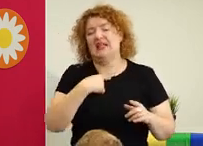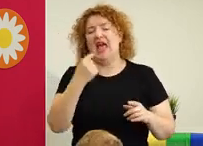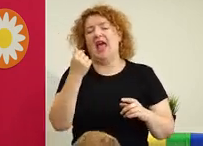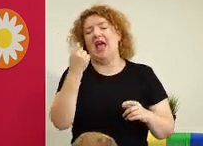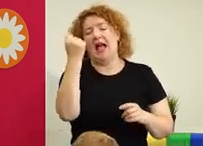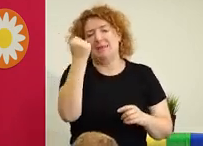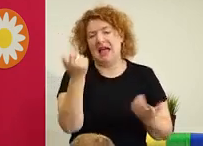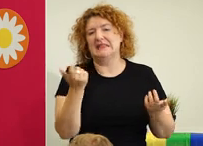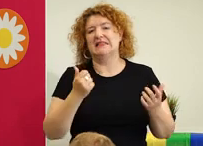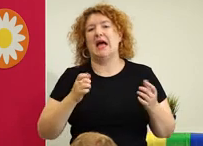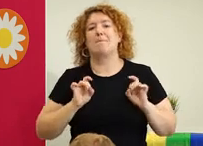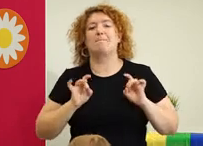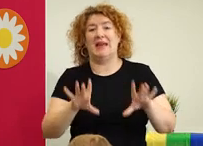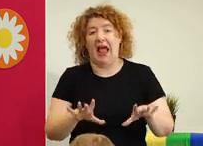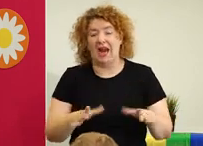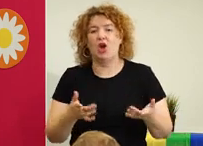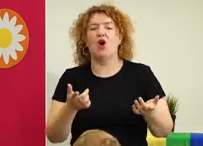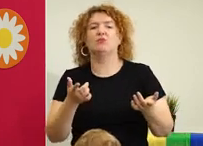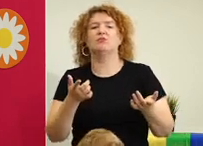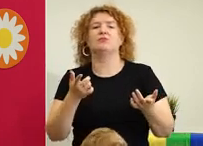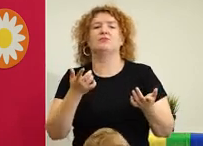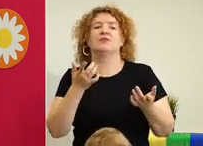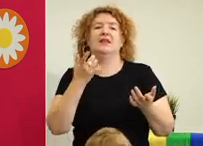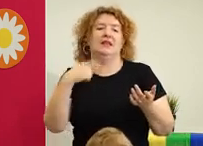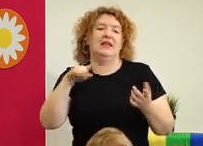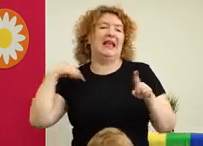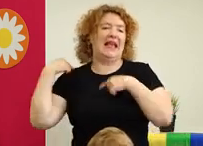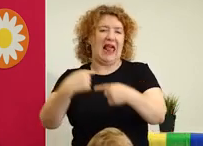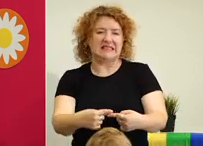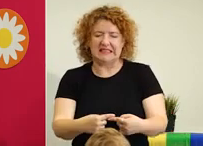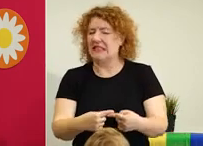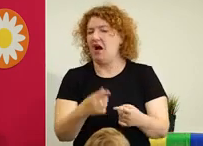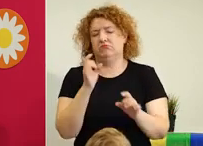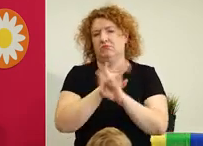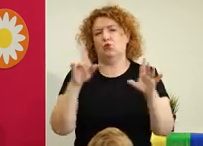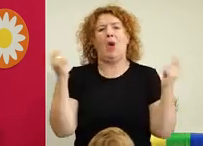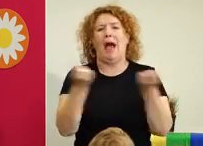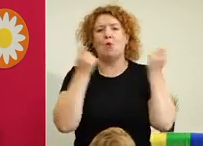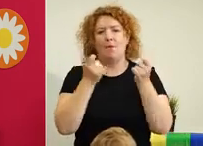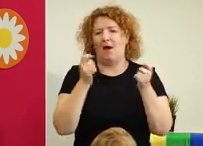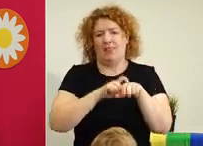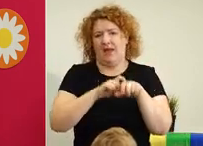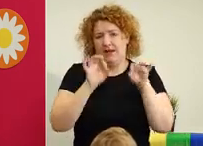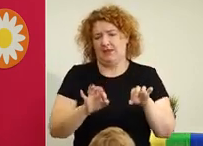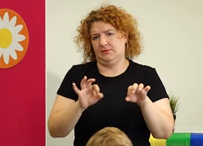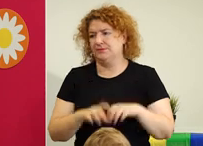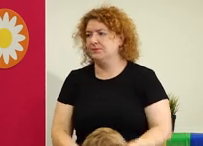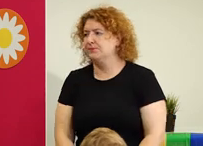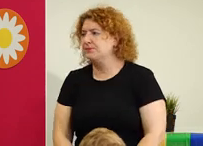clasista es una propaganda más de todas las propagandas que hay. Gracias.